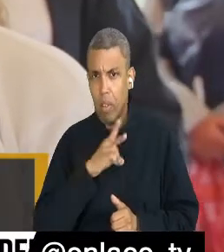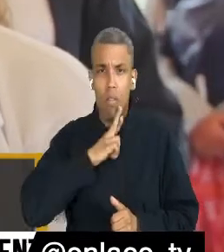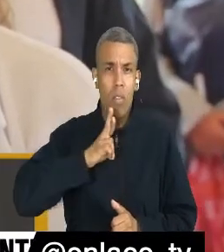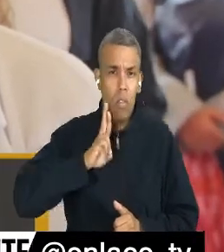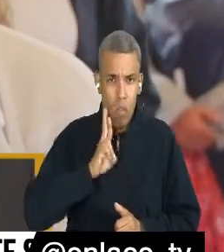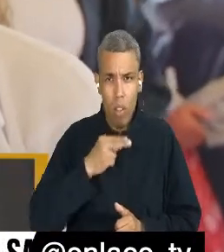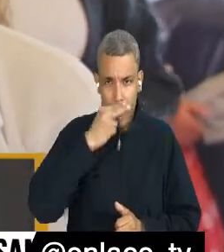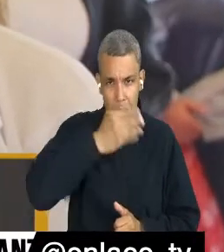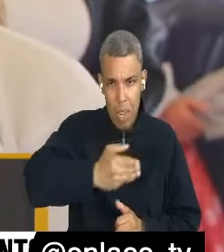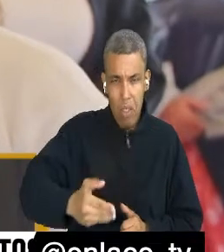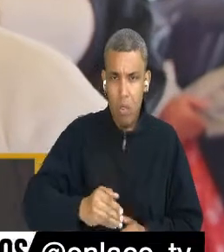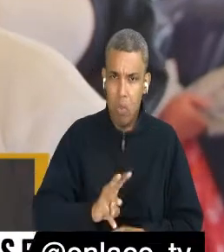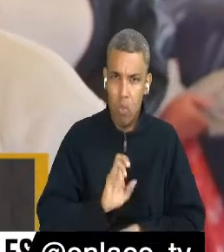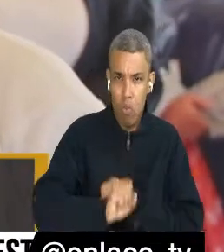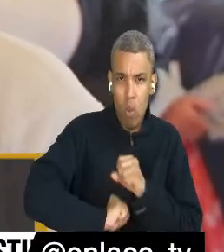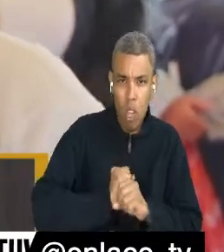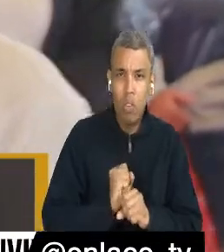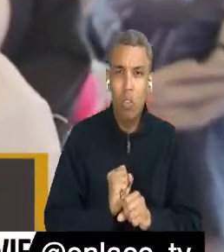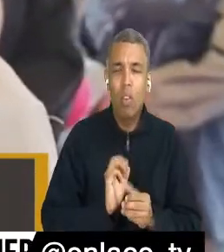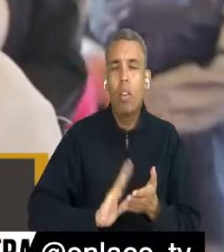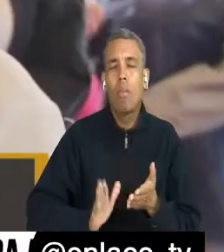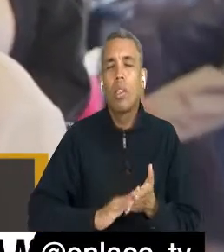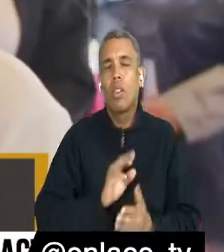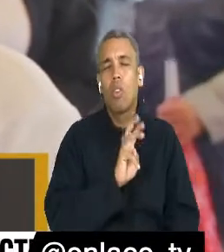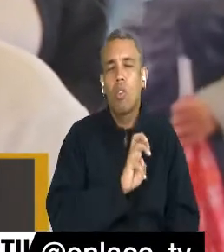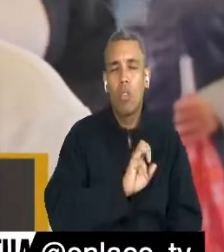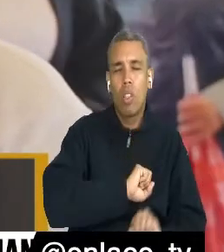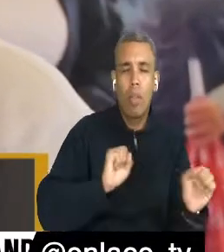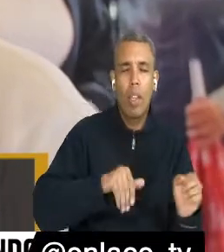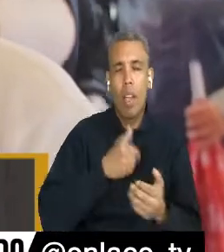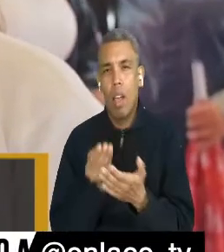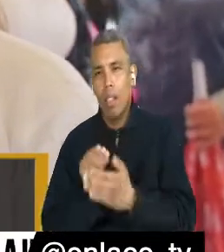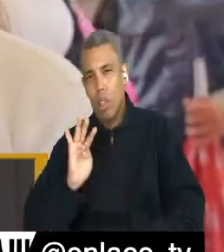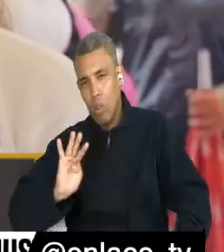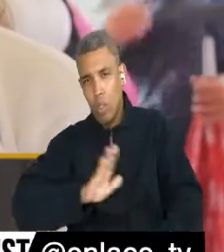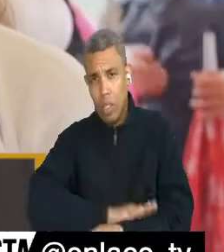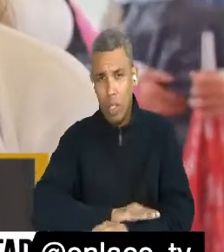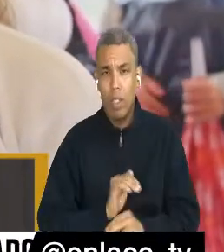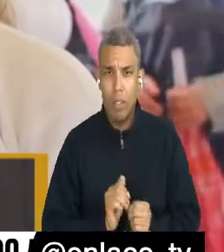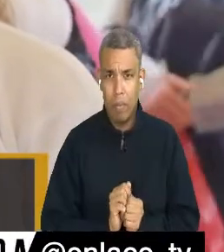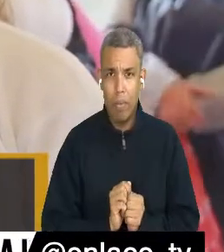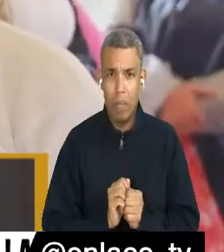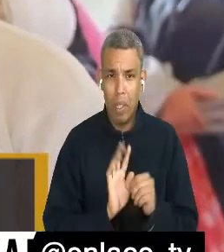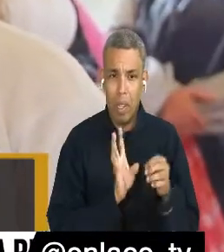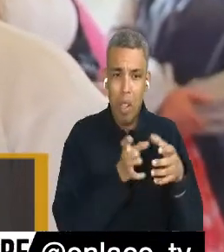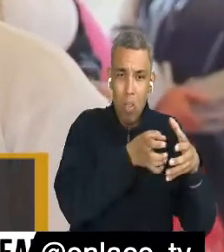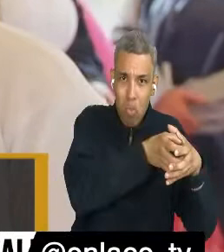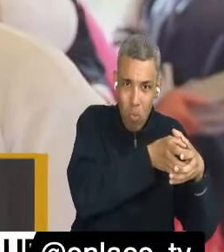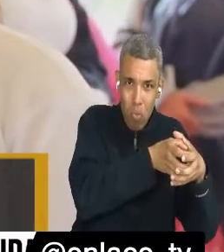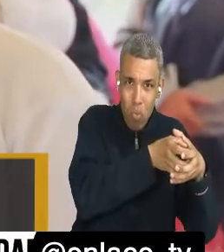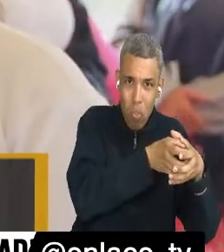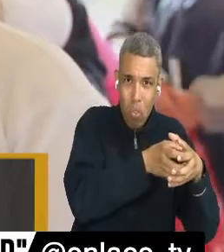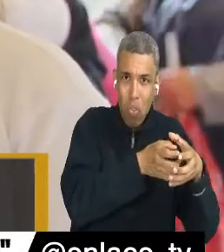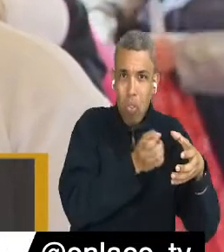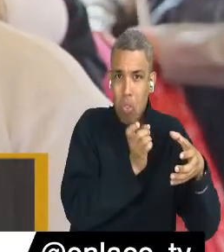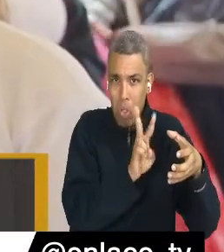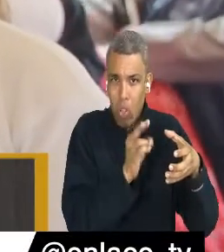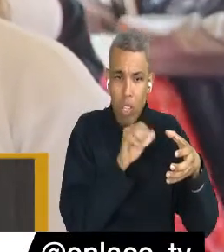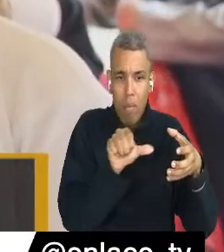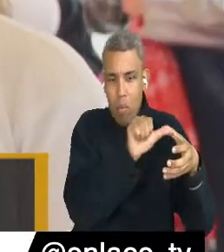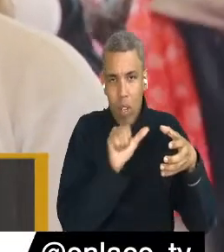de 8 a 4 de la tarde, son 12 por madre comunitaria. FAMIS, habemos 100 y pico madres